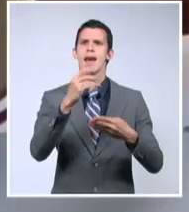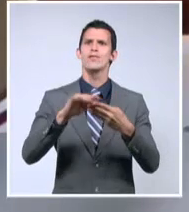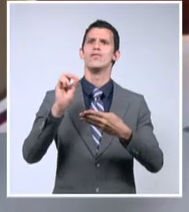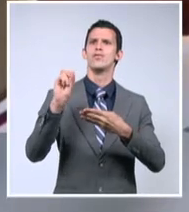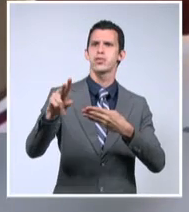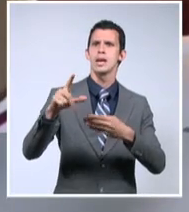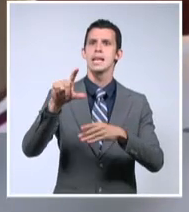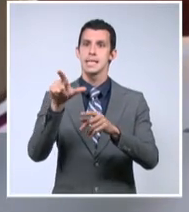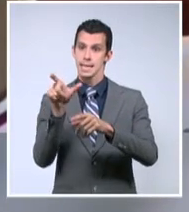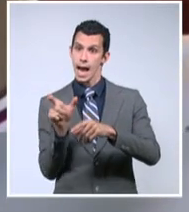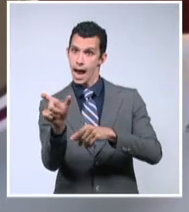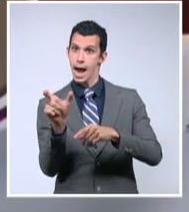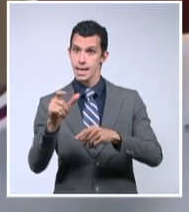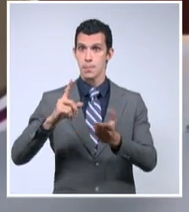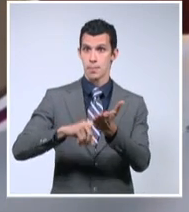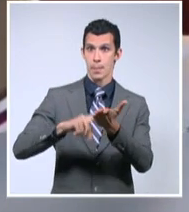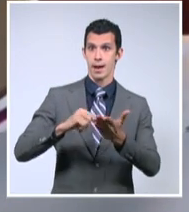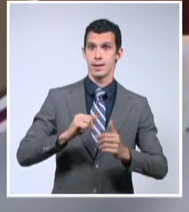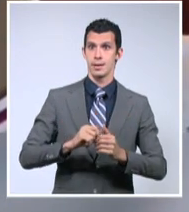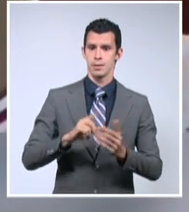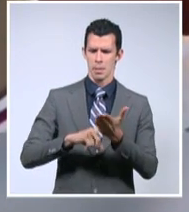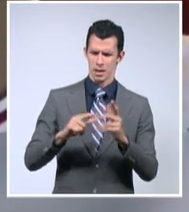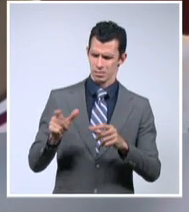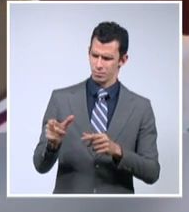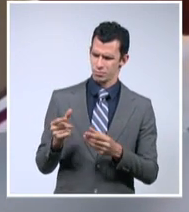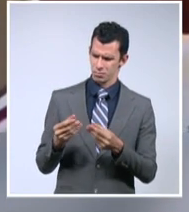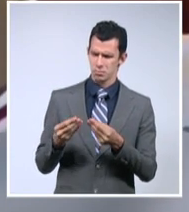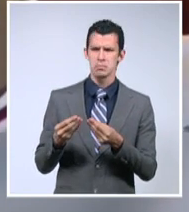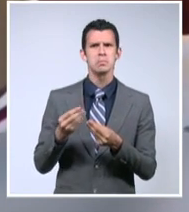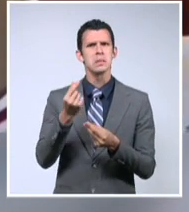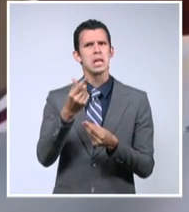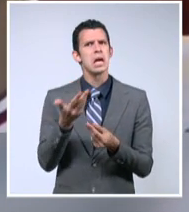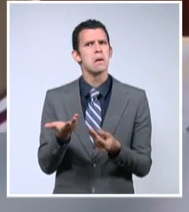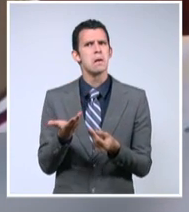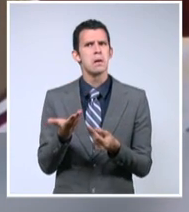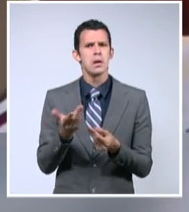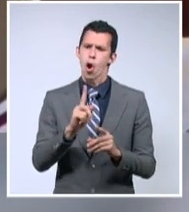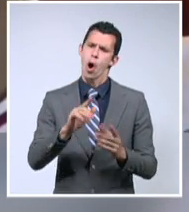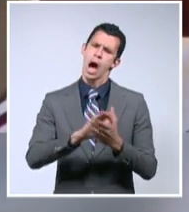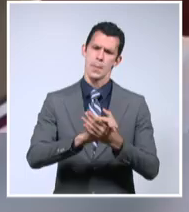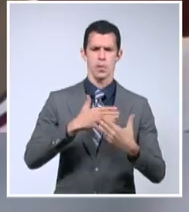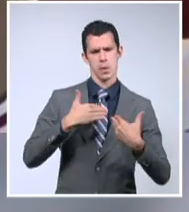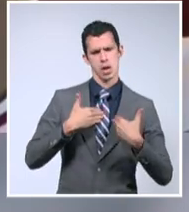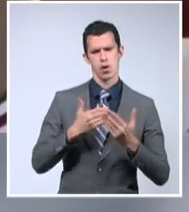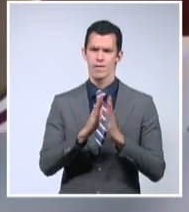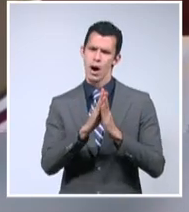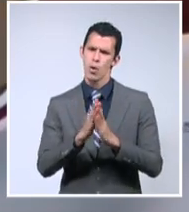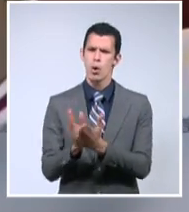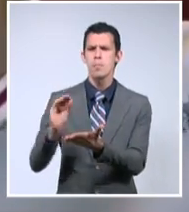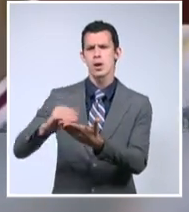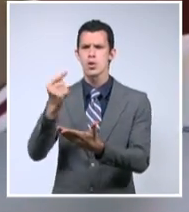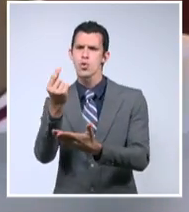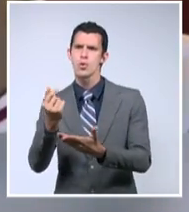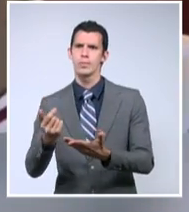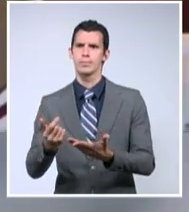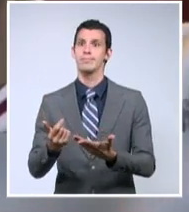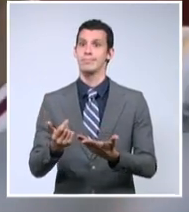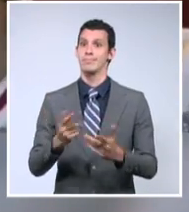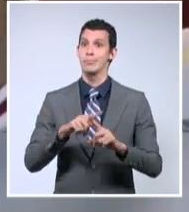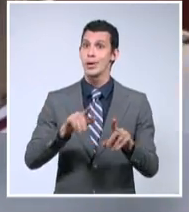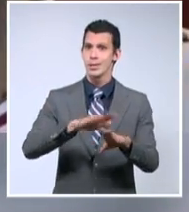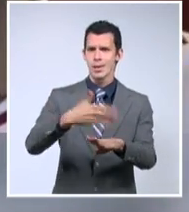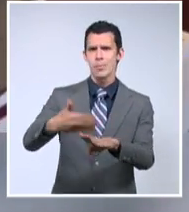Otra cosa que me indicaba hacer era meter candela en instituciones, cosas del Estado, guagua del Estado, carro, en verduta del